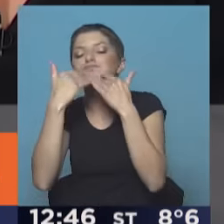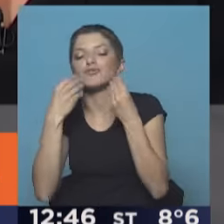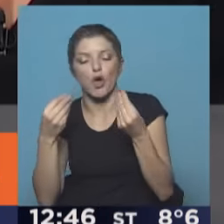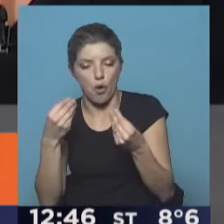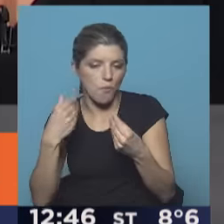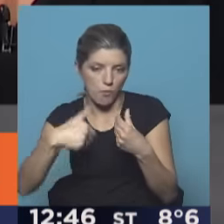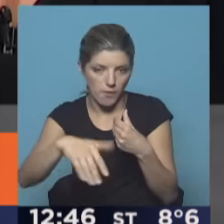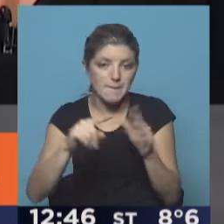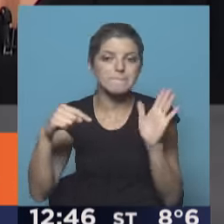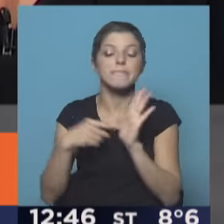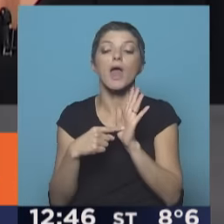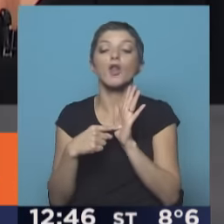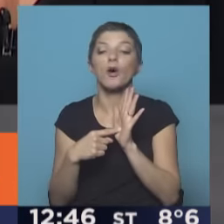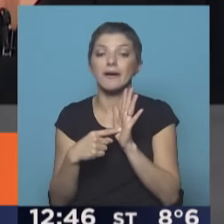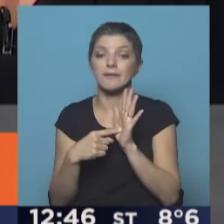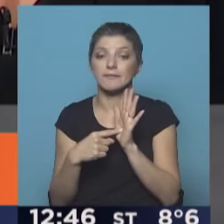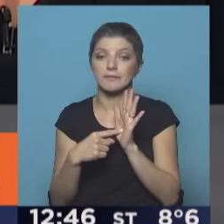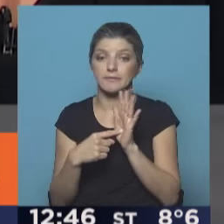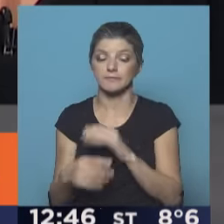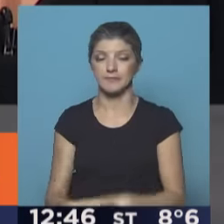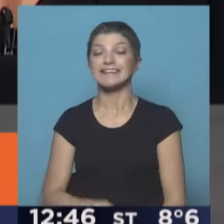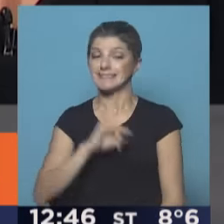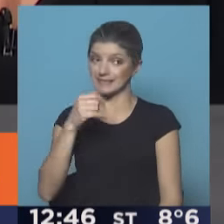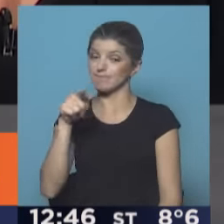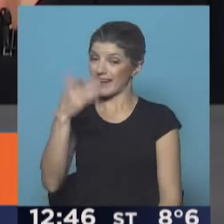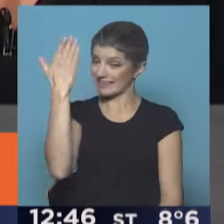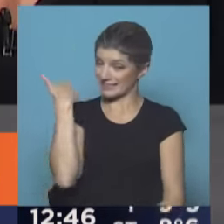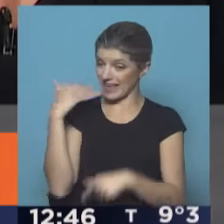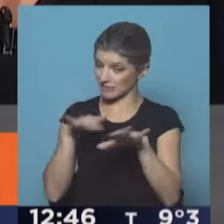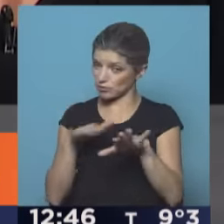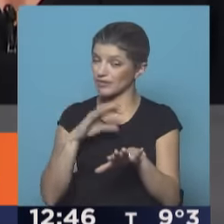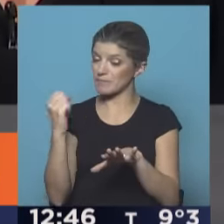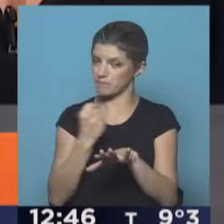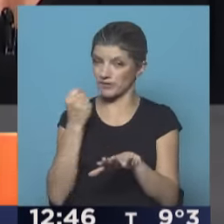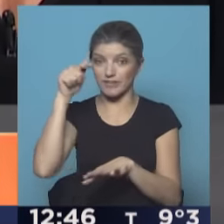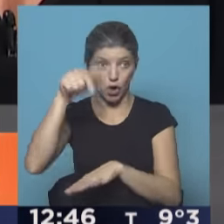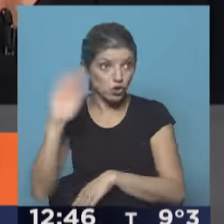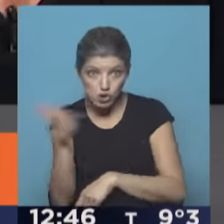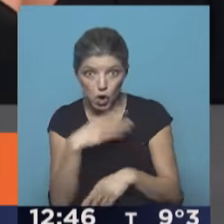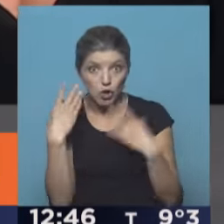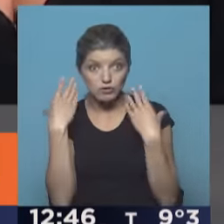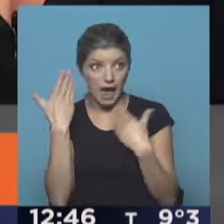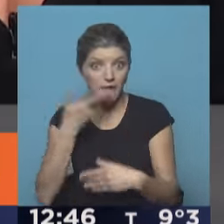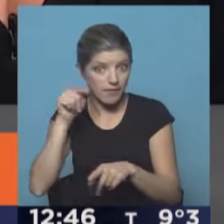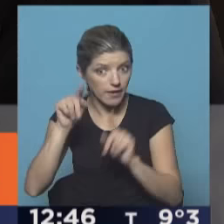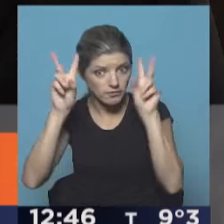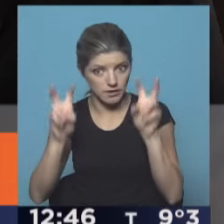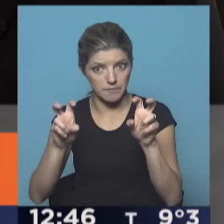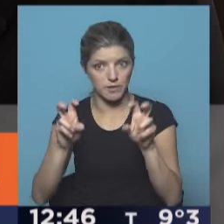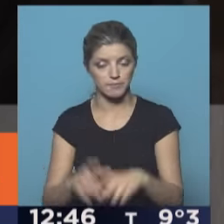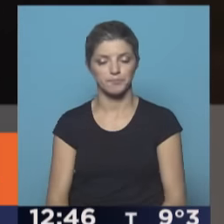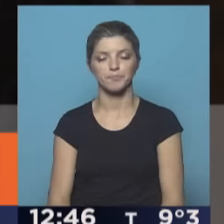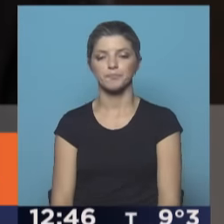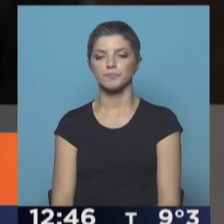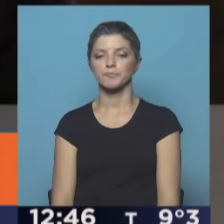no fue importante digamos es la noticia del día vuelvo a